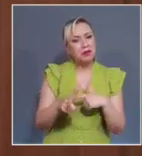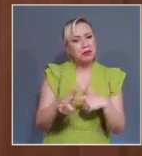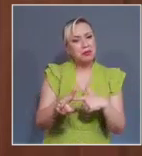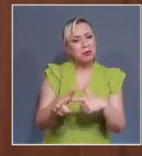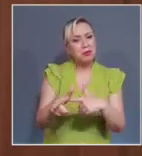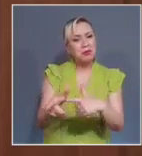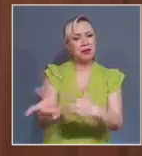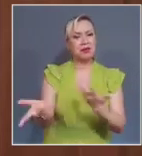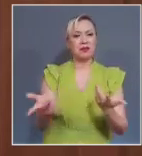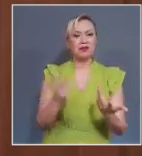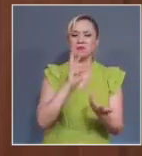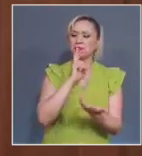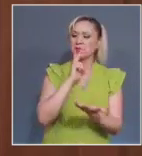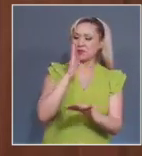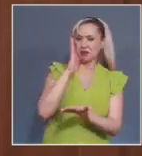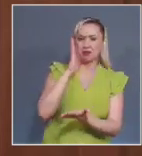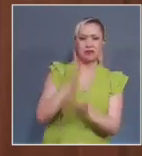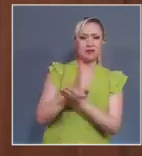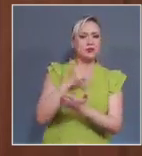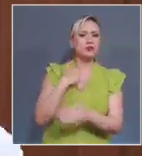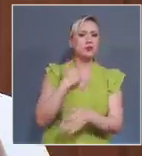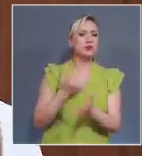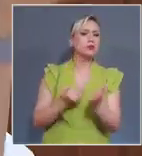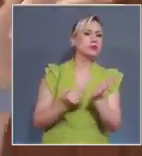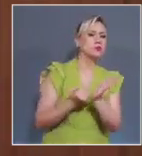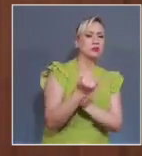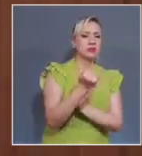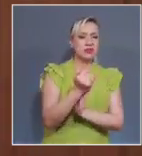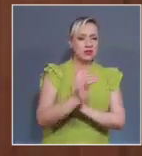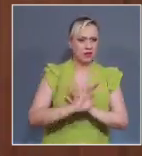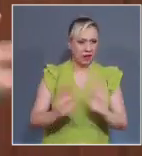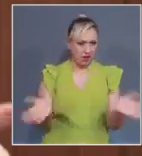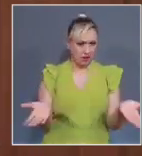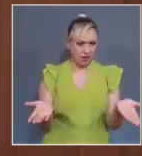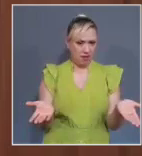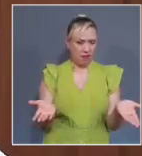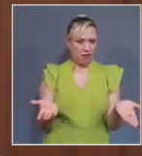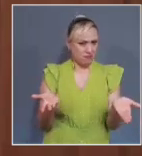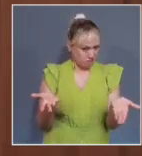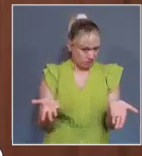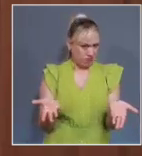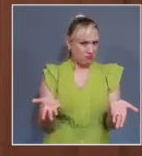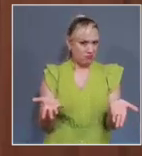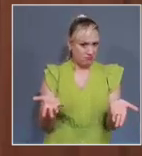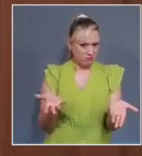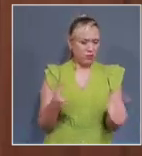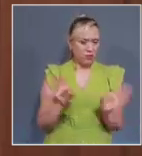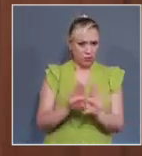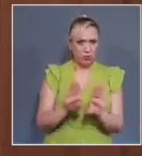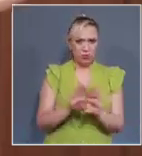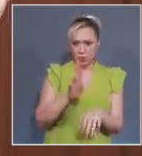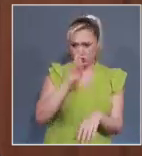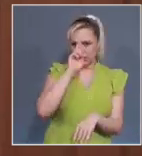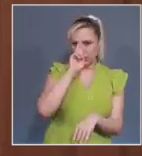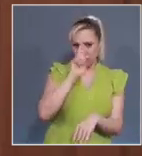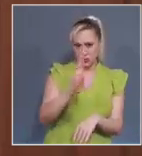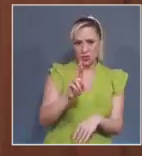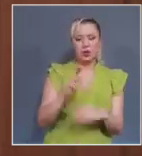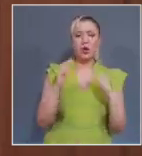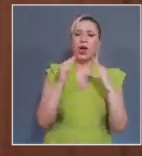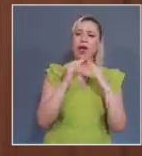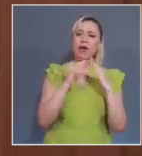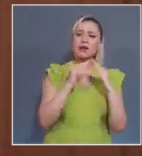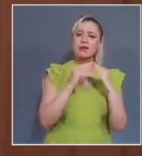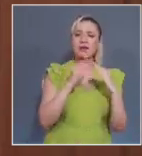morir bajo ayuda médica. ¿Sí? Pueden morir con ayuda de cuidados paliativos o en su casa o de la